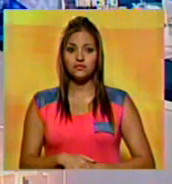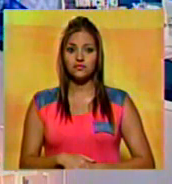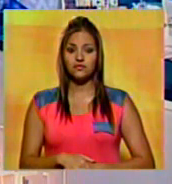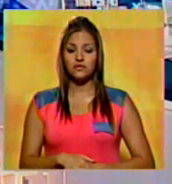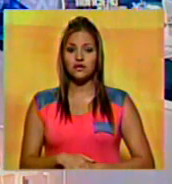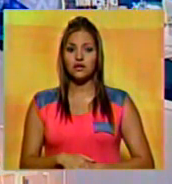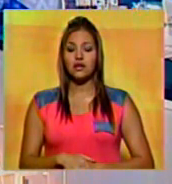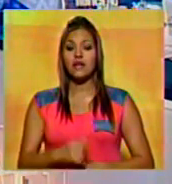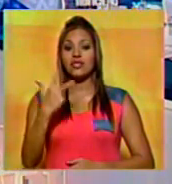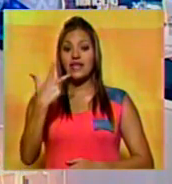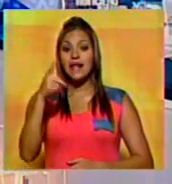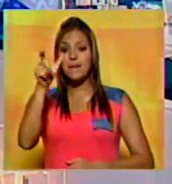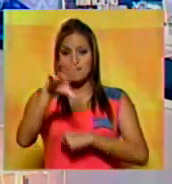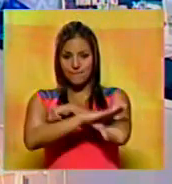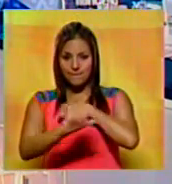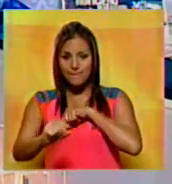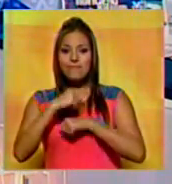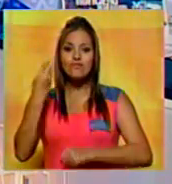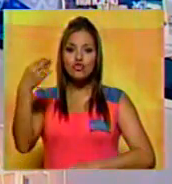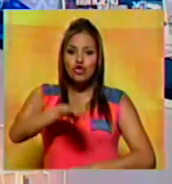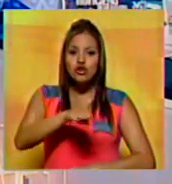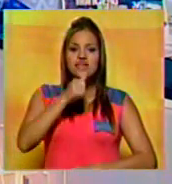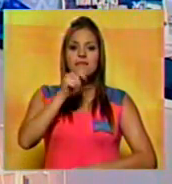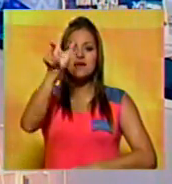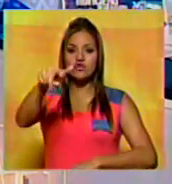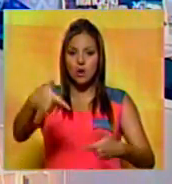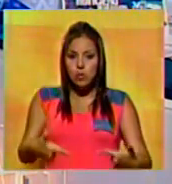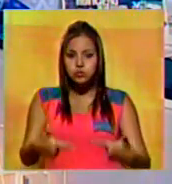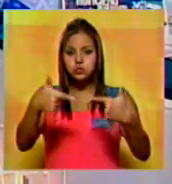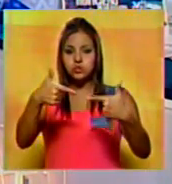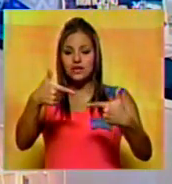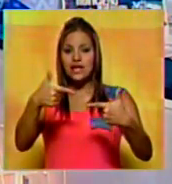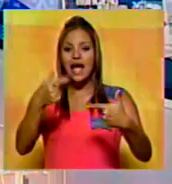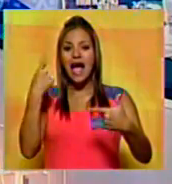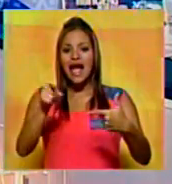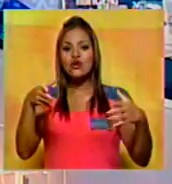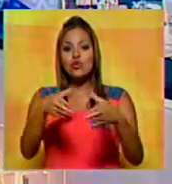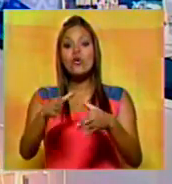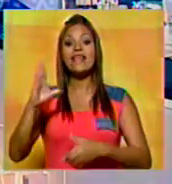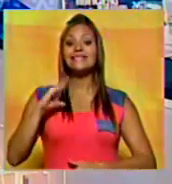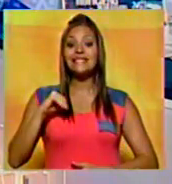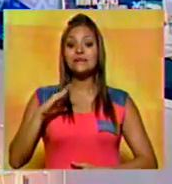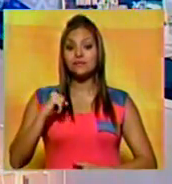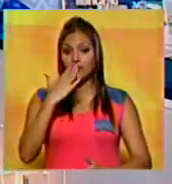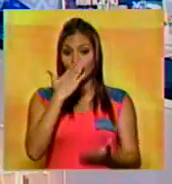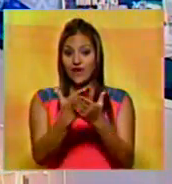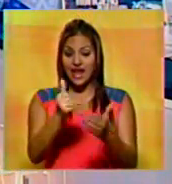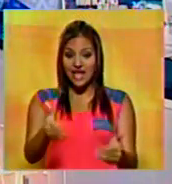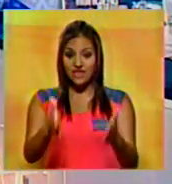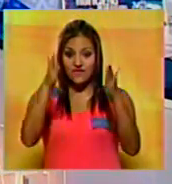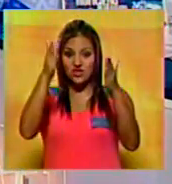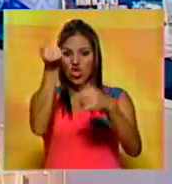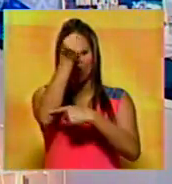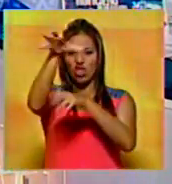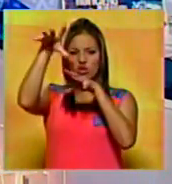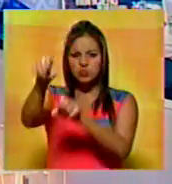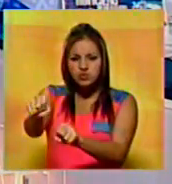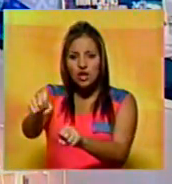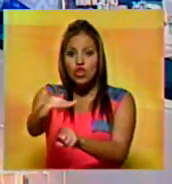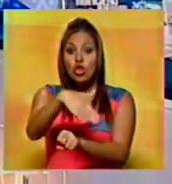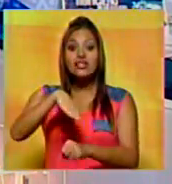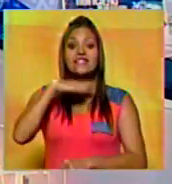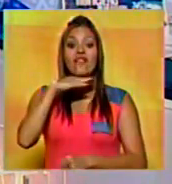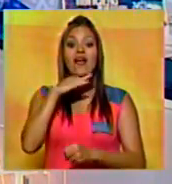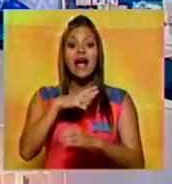tres delincuentes fueron abatidos al enfrentarse con funcionarios de la división contra bandas del se cpc frente a un edificio invadido en el bulevar de